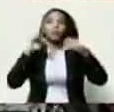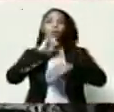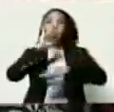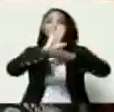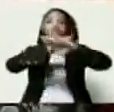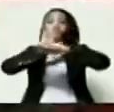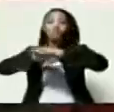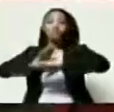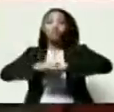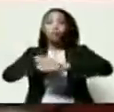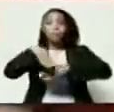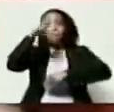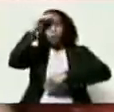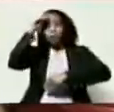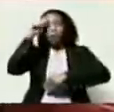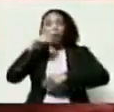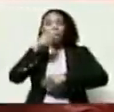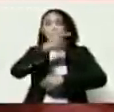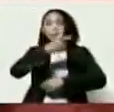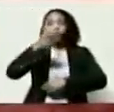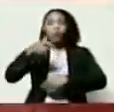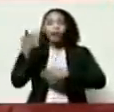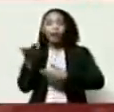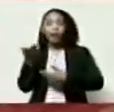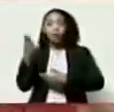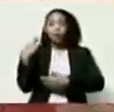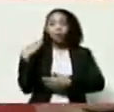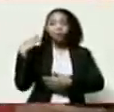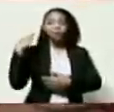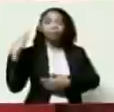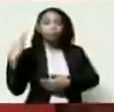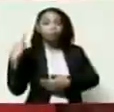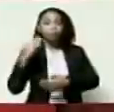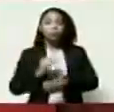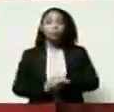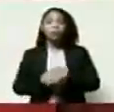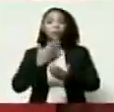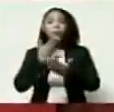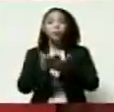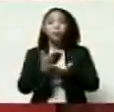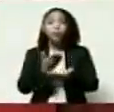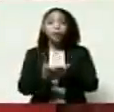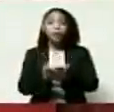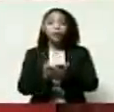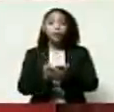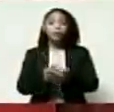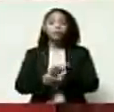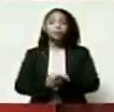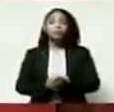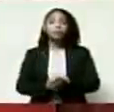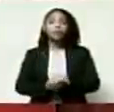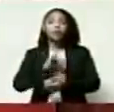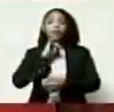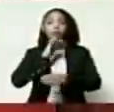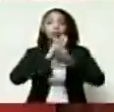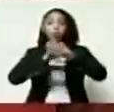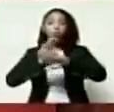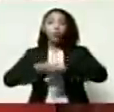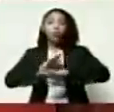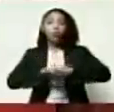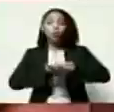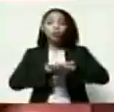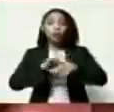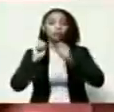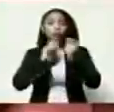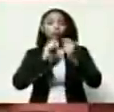informándole a la gente que los eligió, que los propuso, que los postuló, informándole de lo